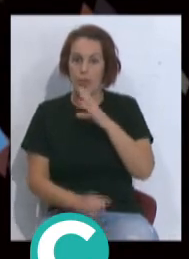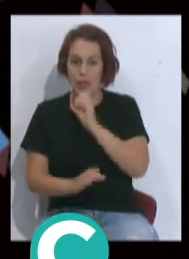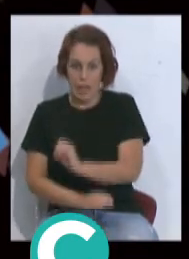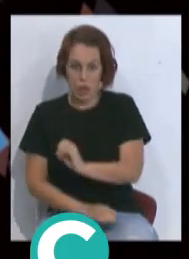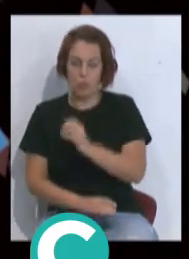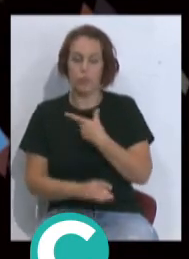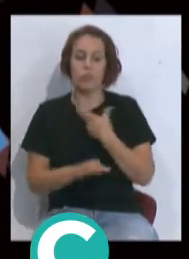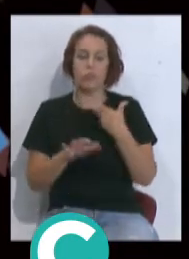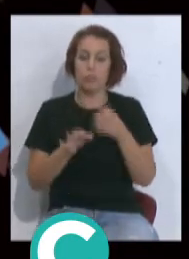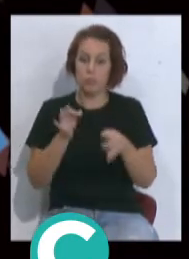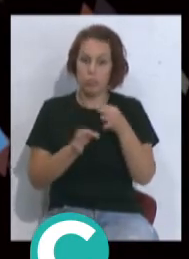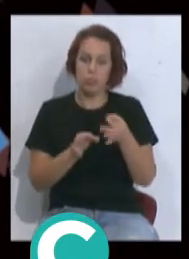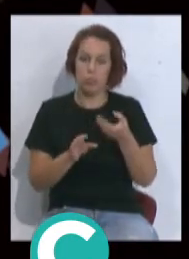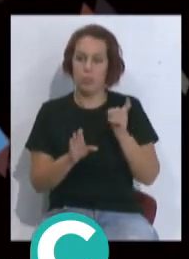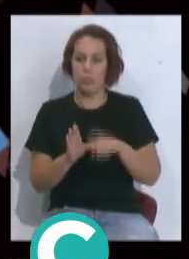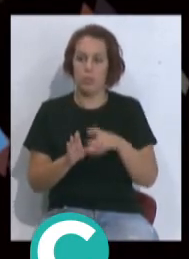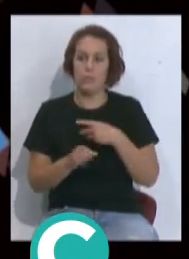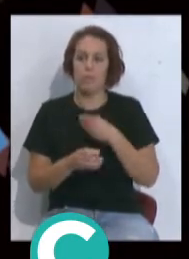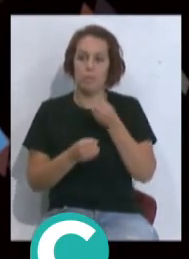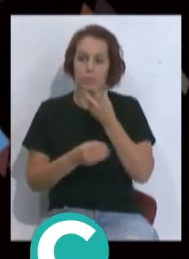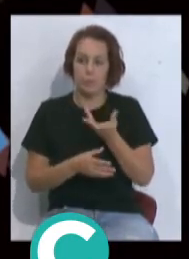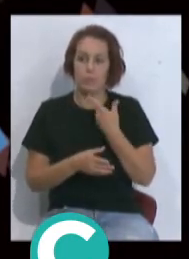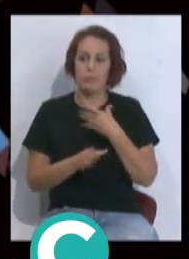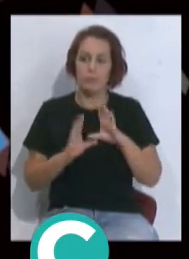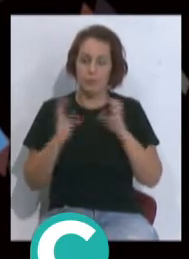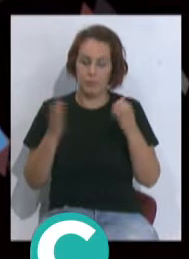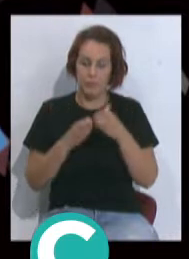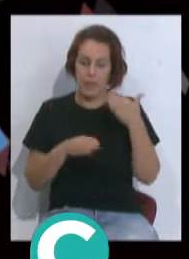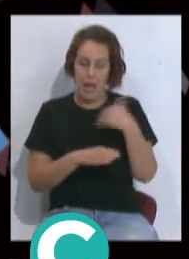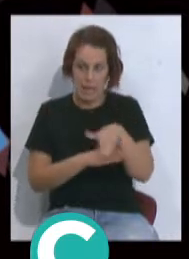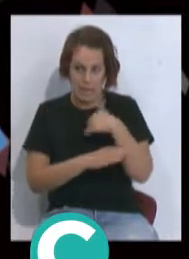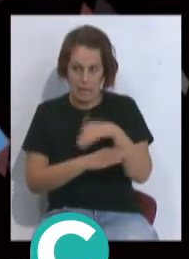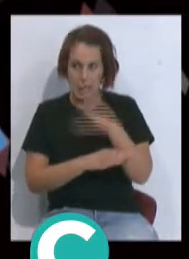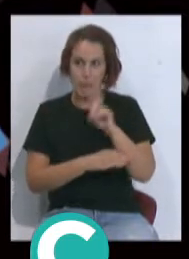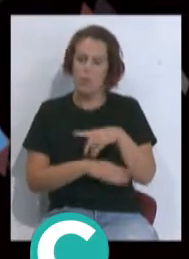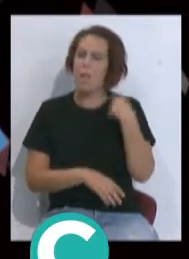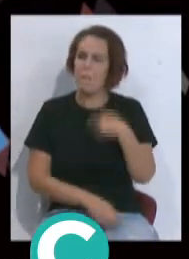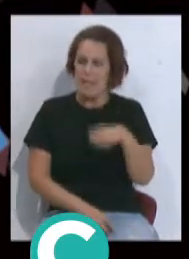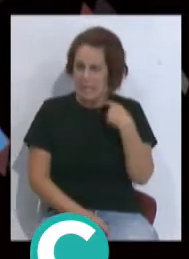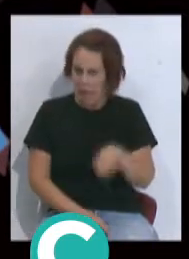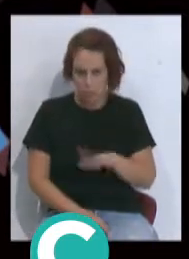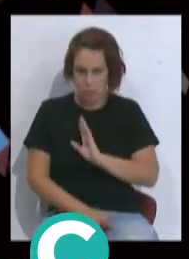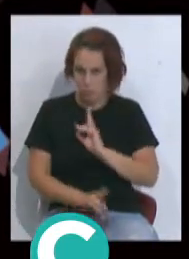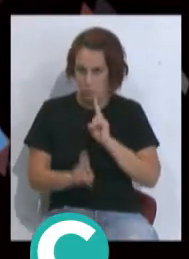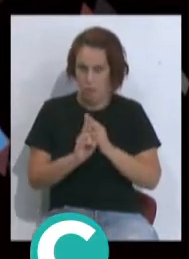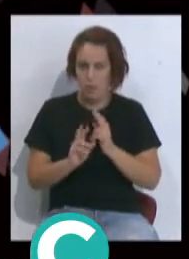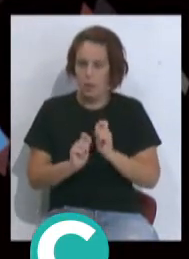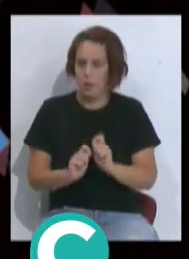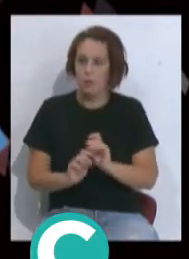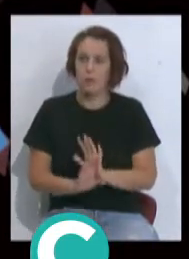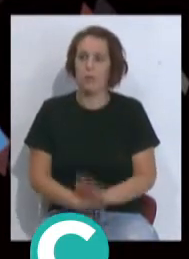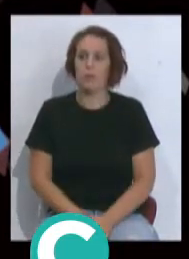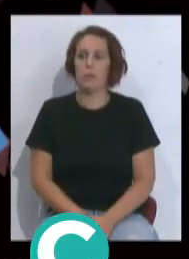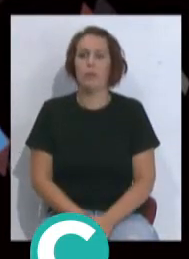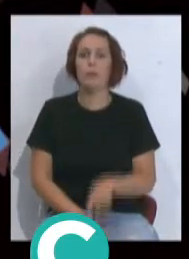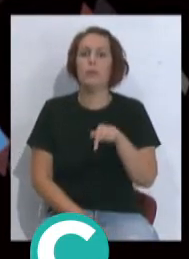del jurado. Alicia, buena, integrante buena. De Callejeras también. También, una jartible, vamos. Jartible que denominamos, ahí está, ahí